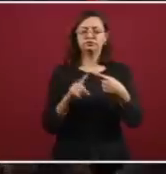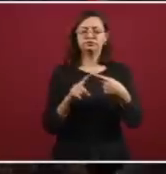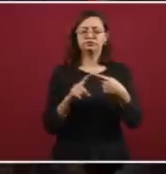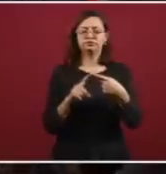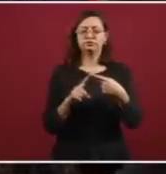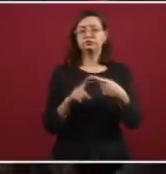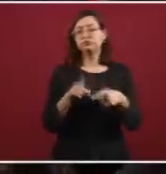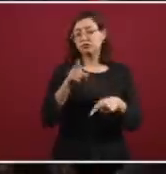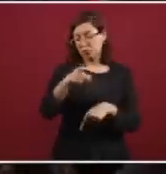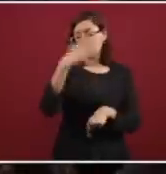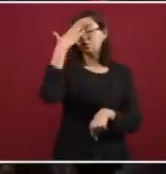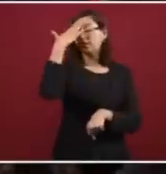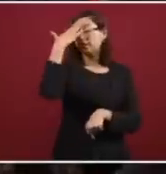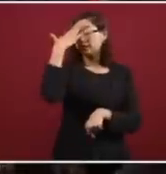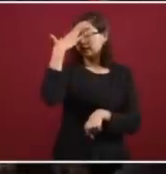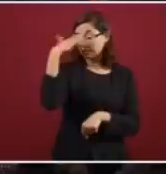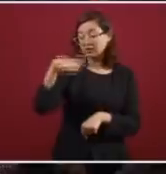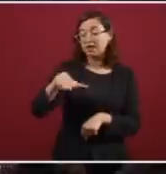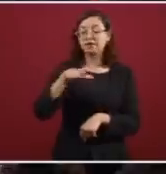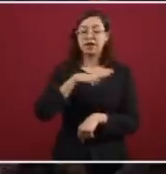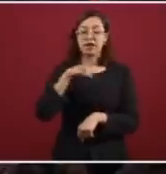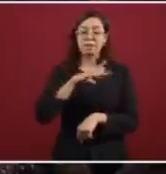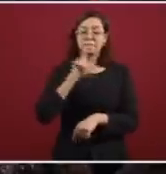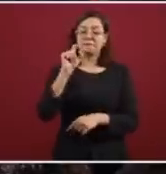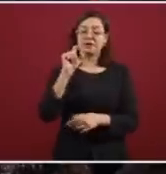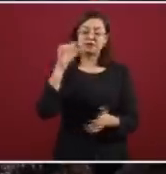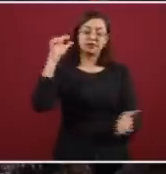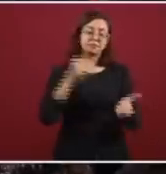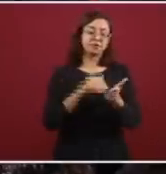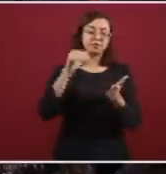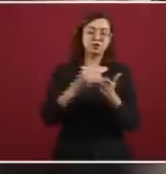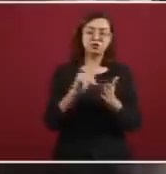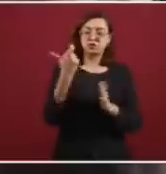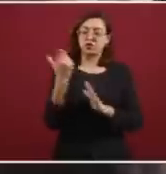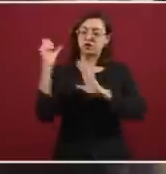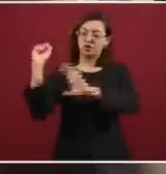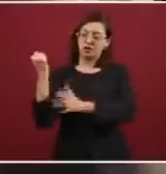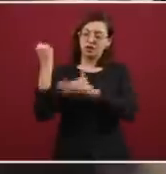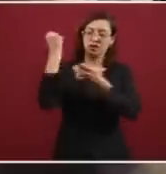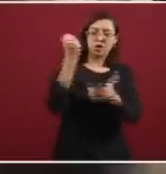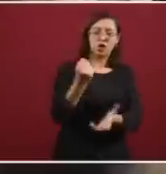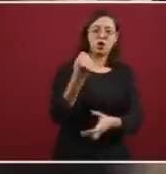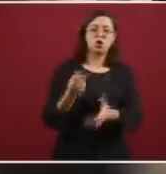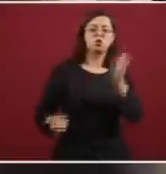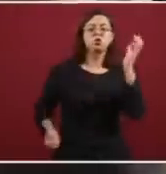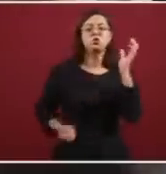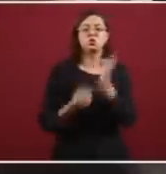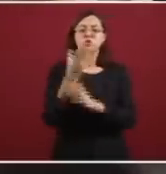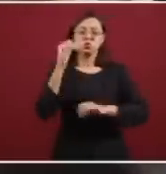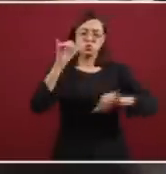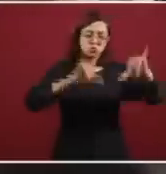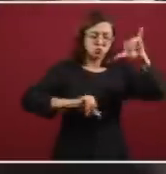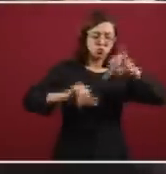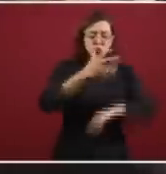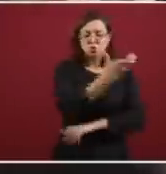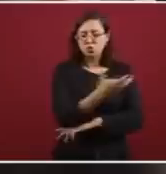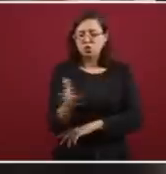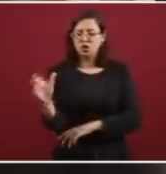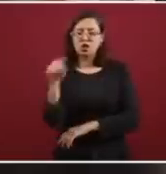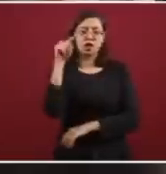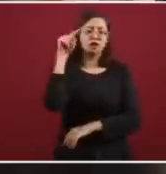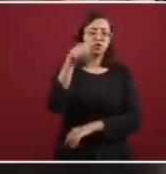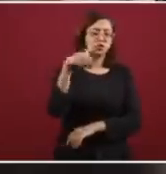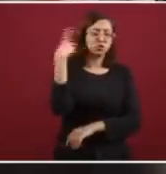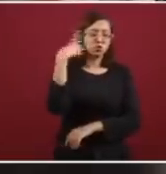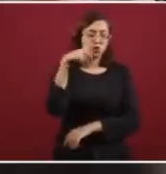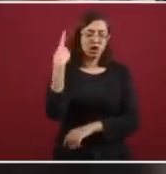de una inversión de 20 mil millones de pesos de una nueva planta de fertilizantes en Durango. Si ya tiene